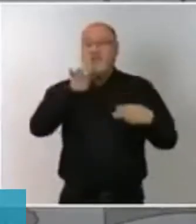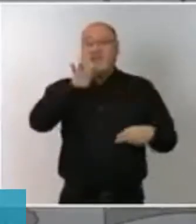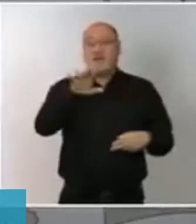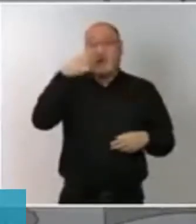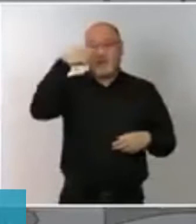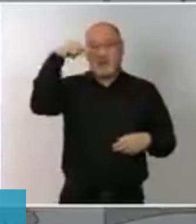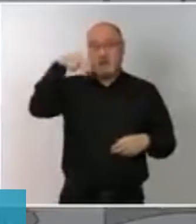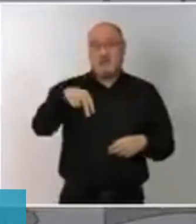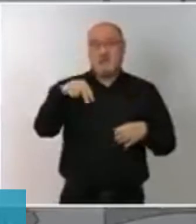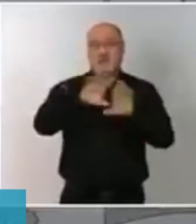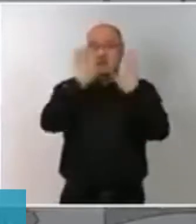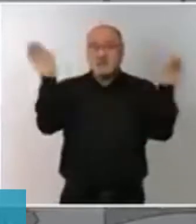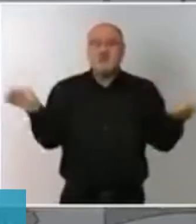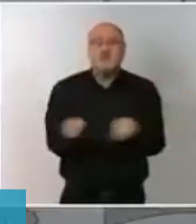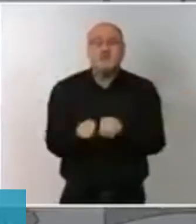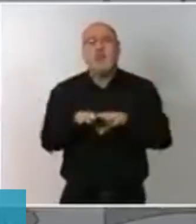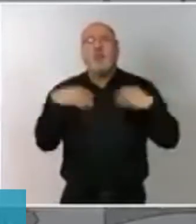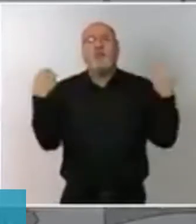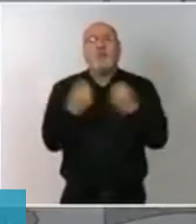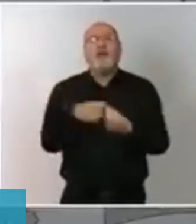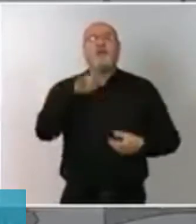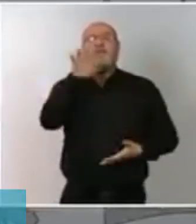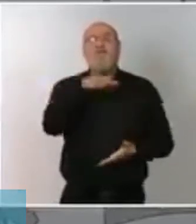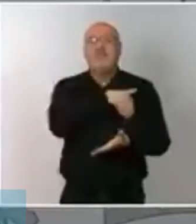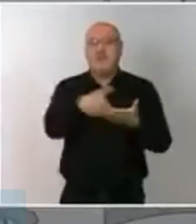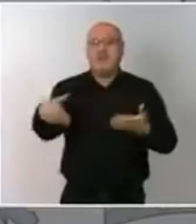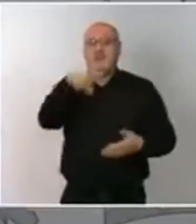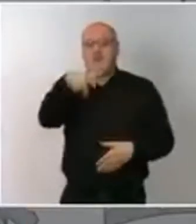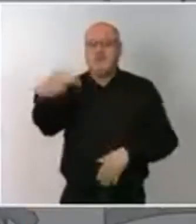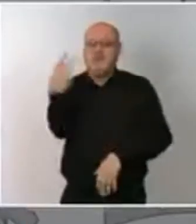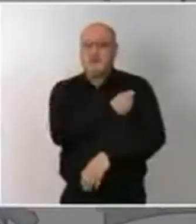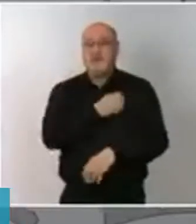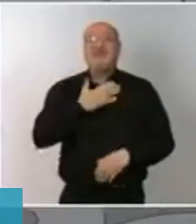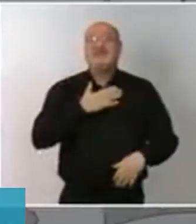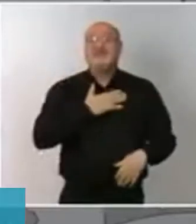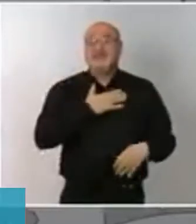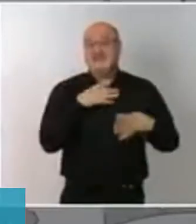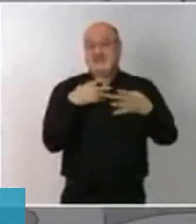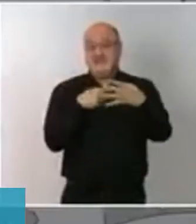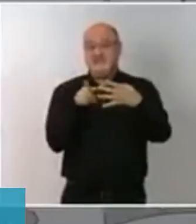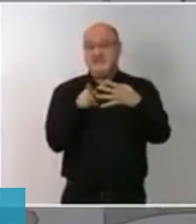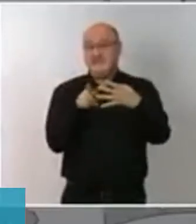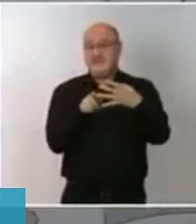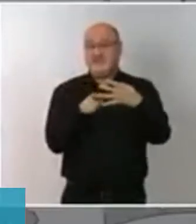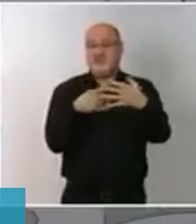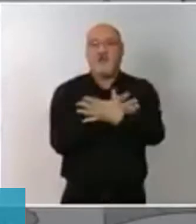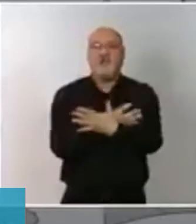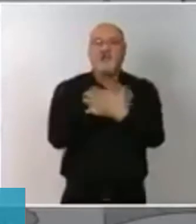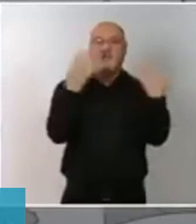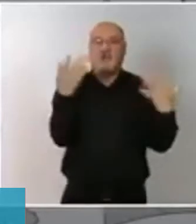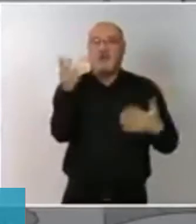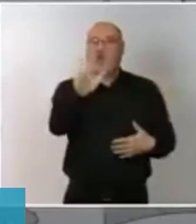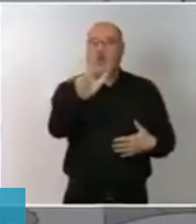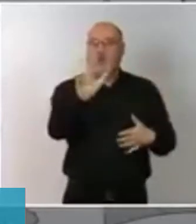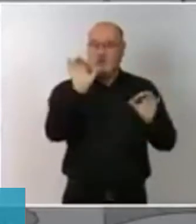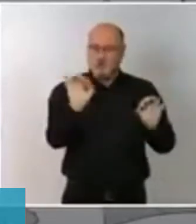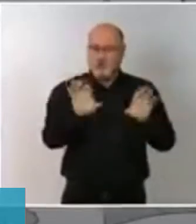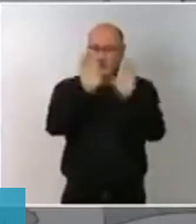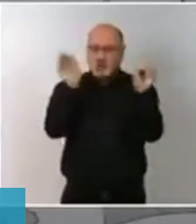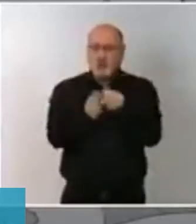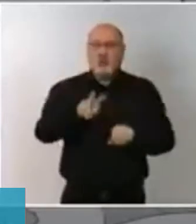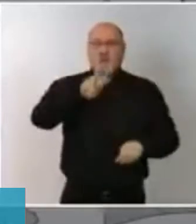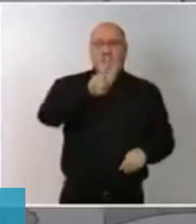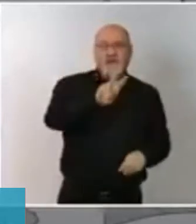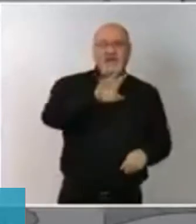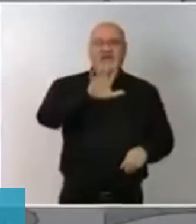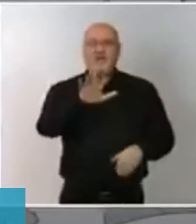los 15 millones de personas vacunadas. Y la semana del 19 de julio lo que queremos es que sean 25 millones de